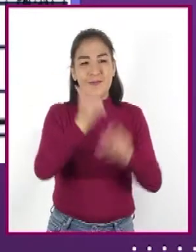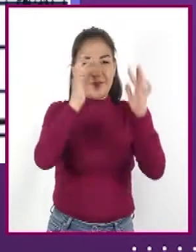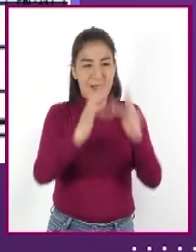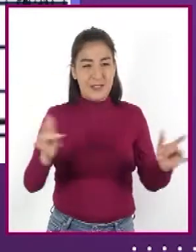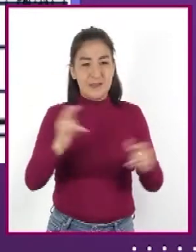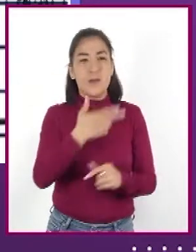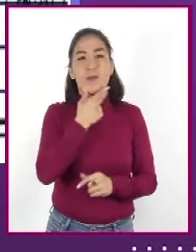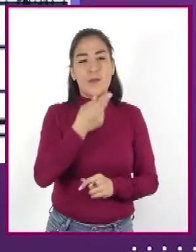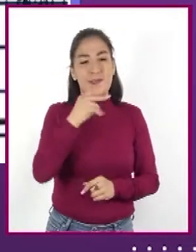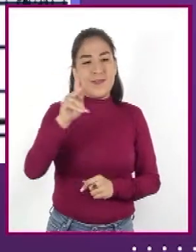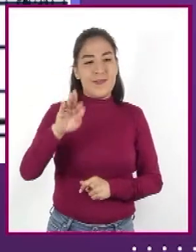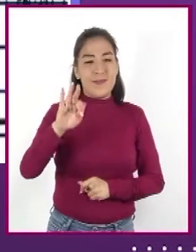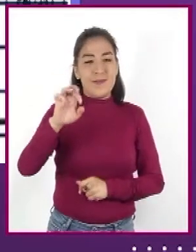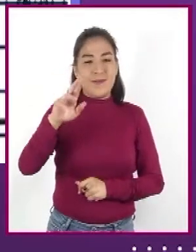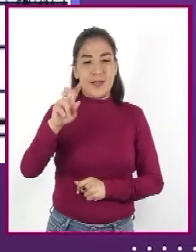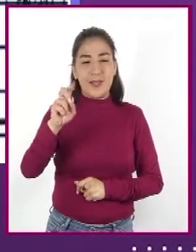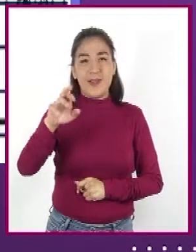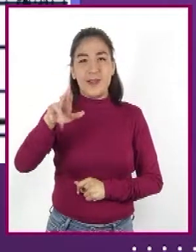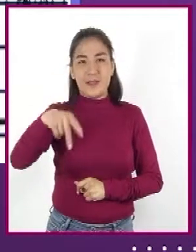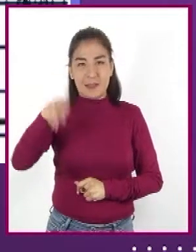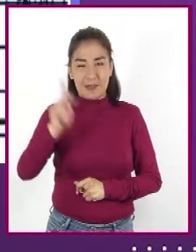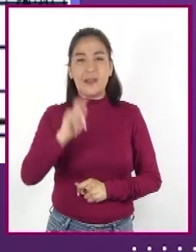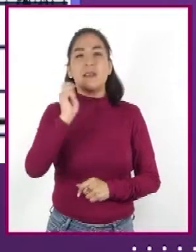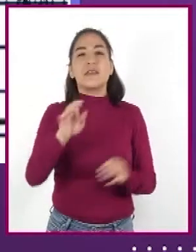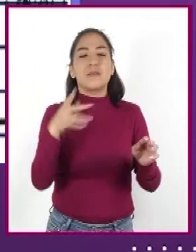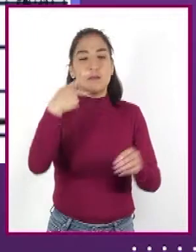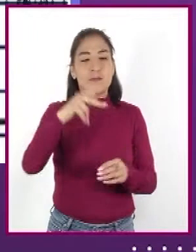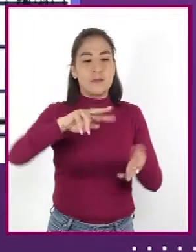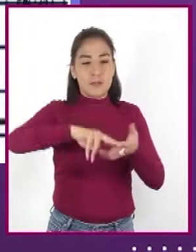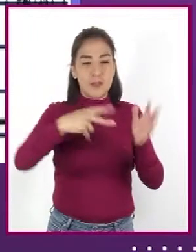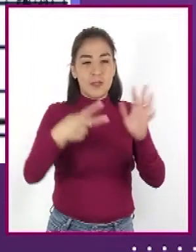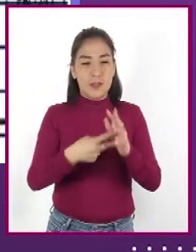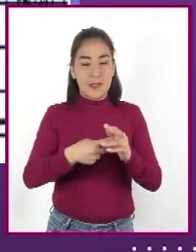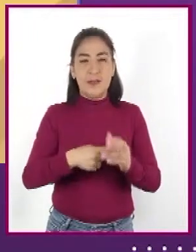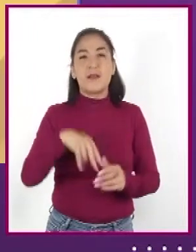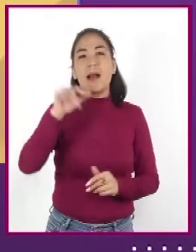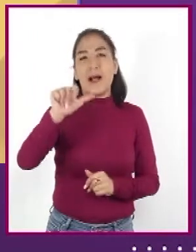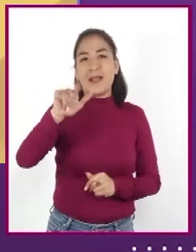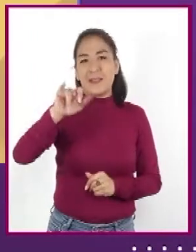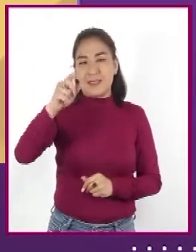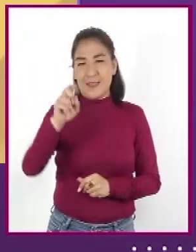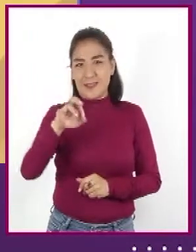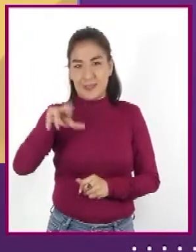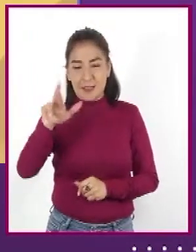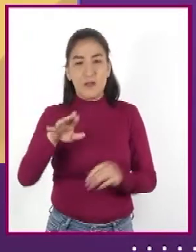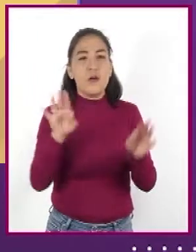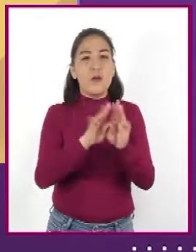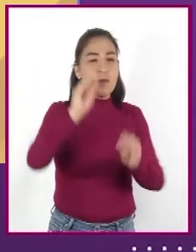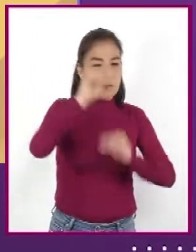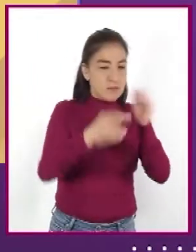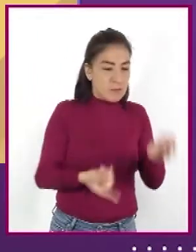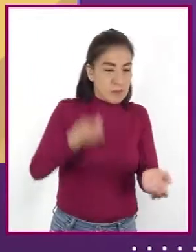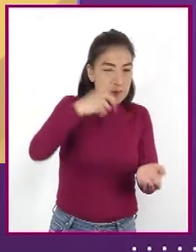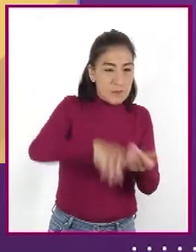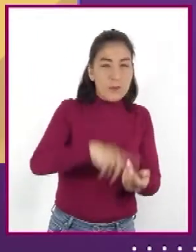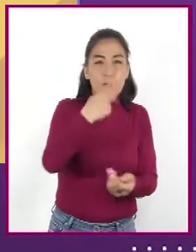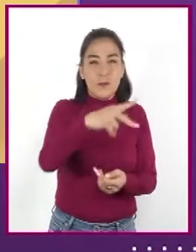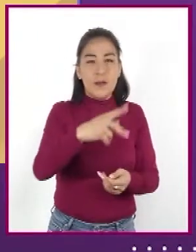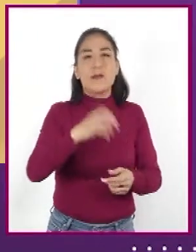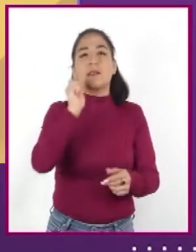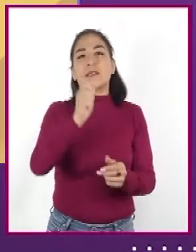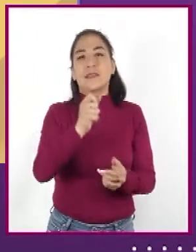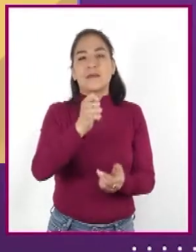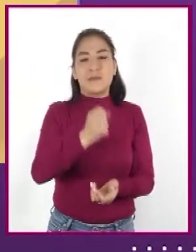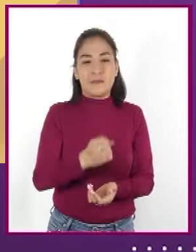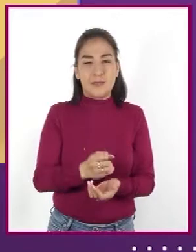estructura interna fue diseñada por el ingeniero Alexander Gustave Eiffel. La estructura interna de la estatua es de acero,